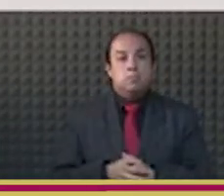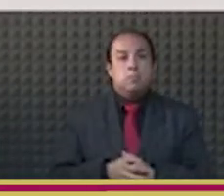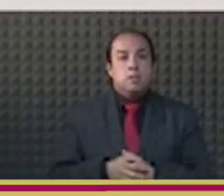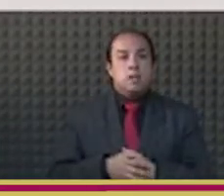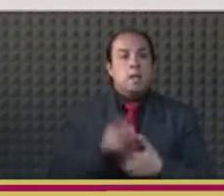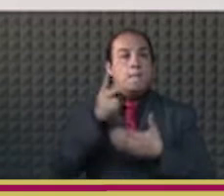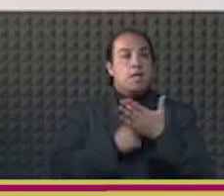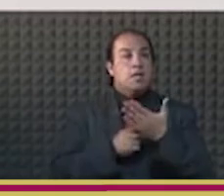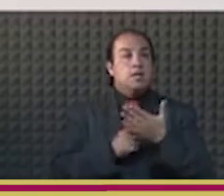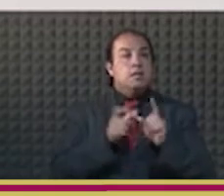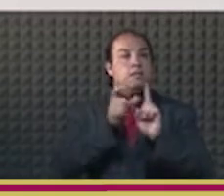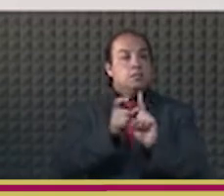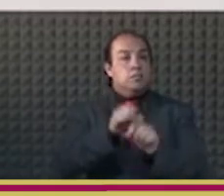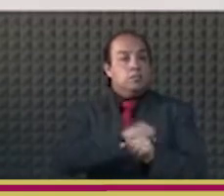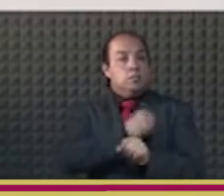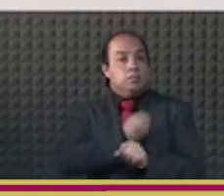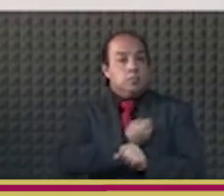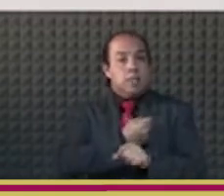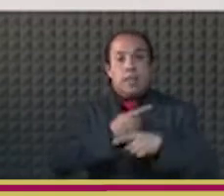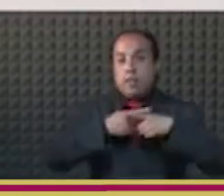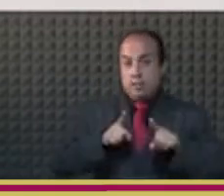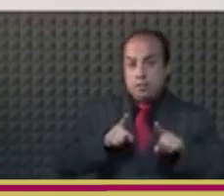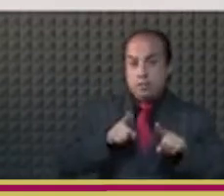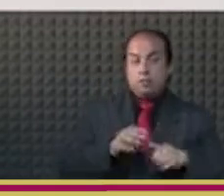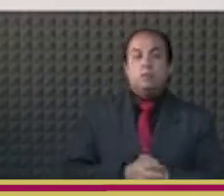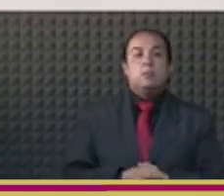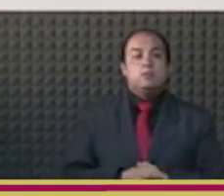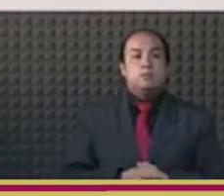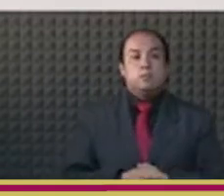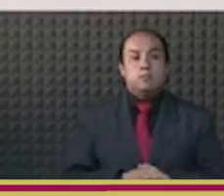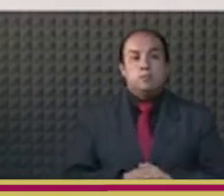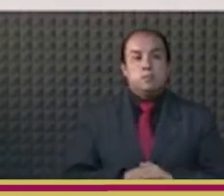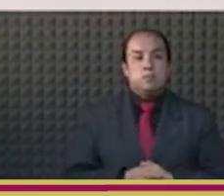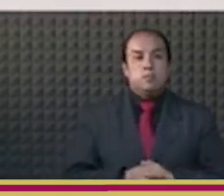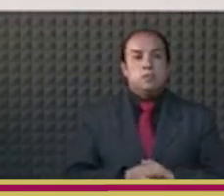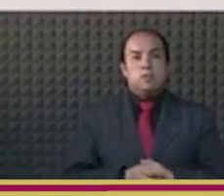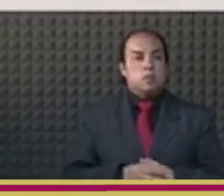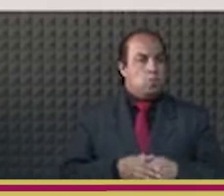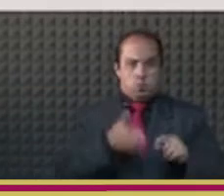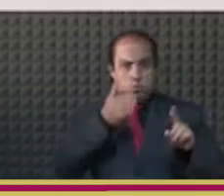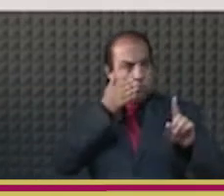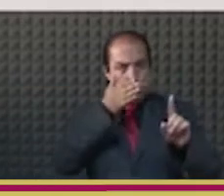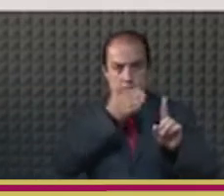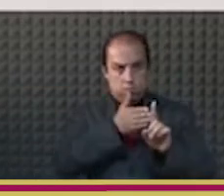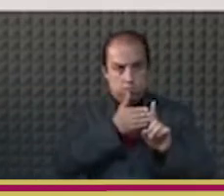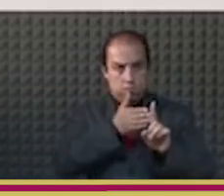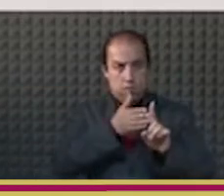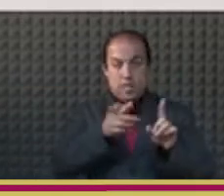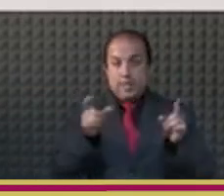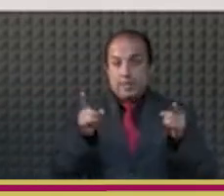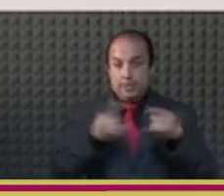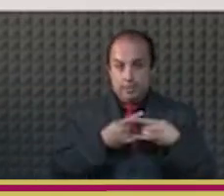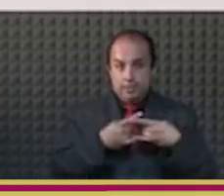de protección sanitaria será distinta. No estará centrada en